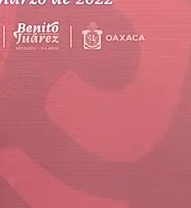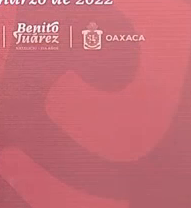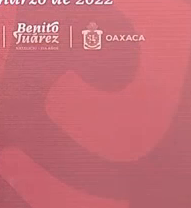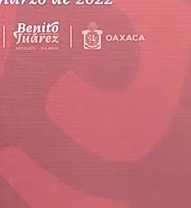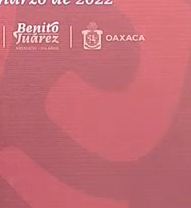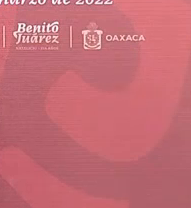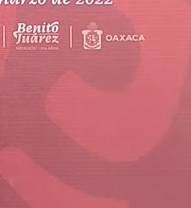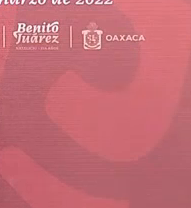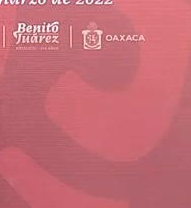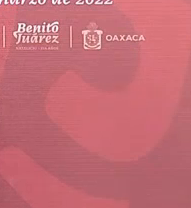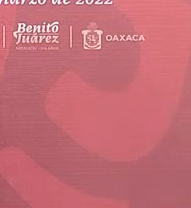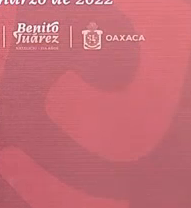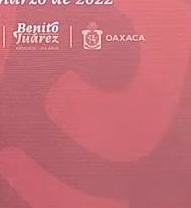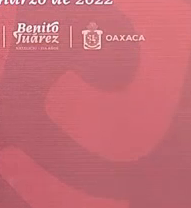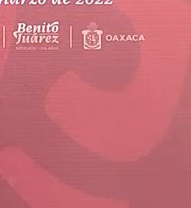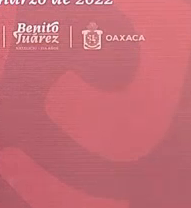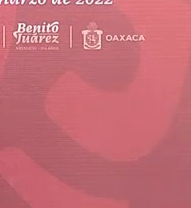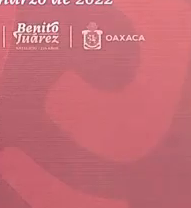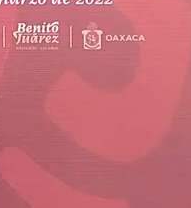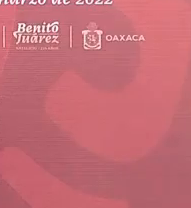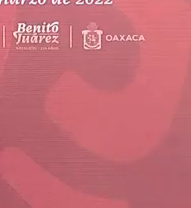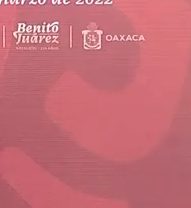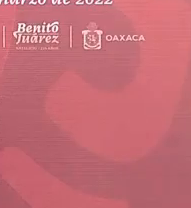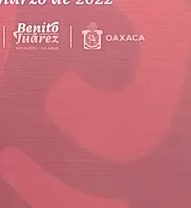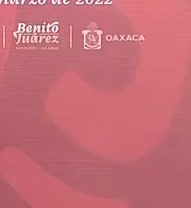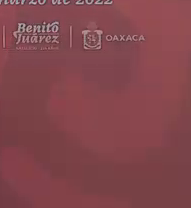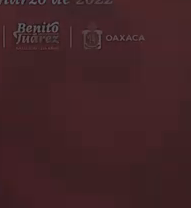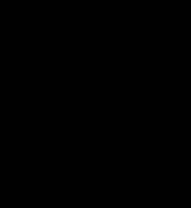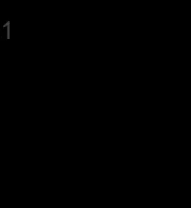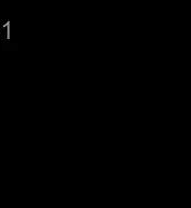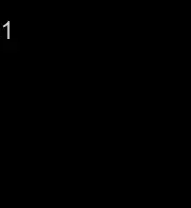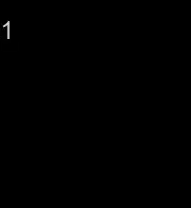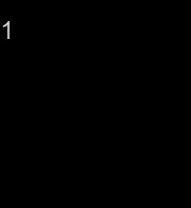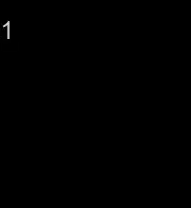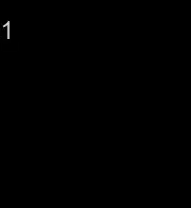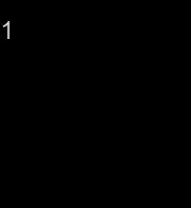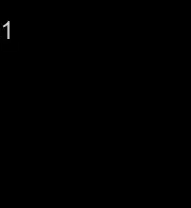que los conservadores le hicieron